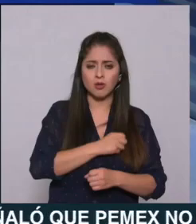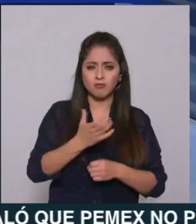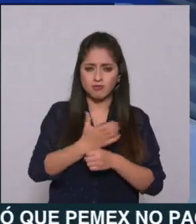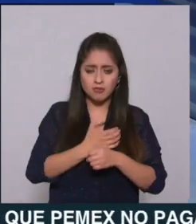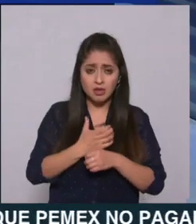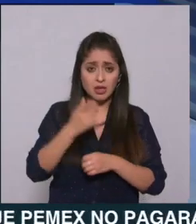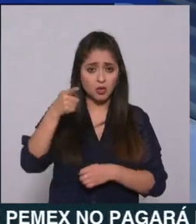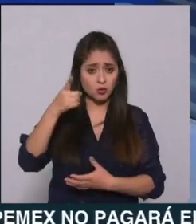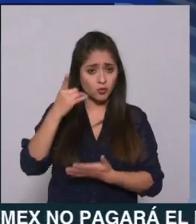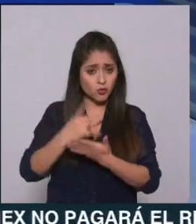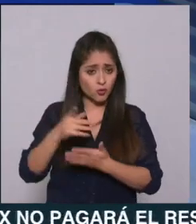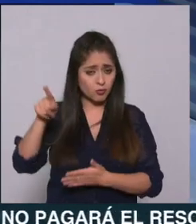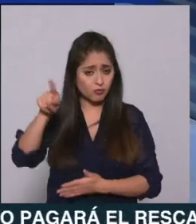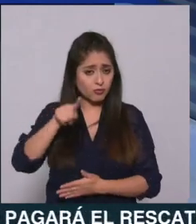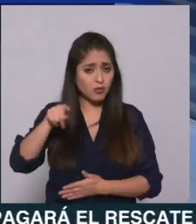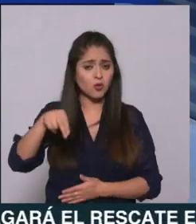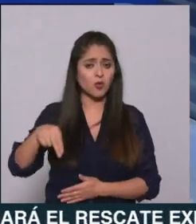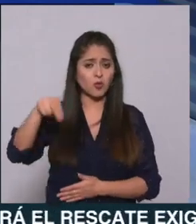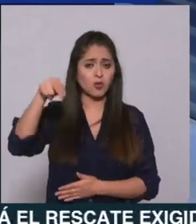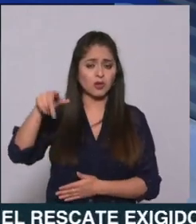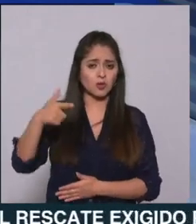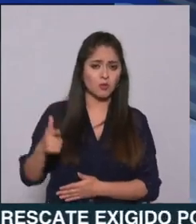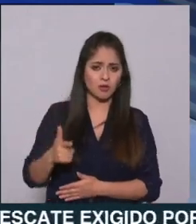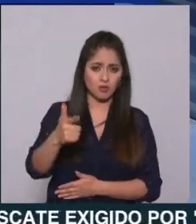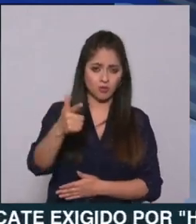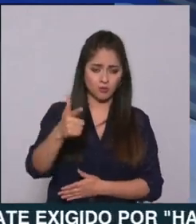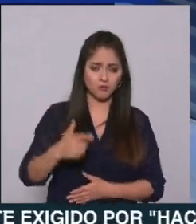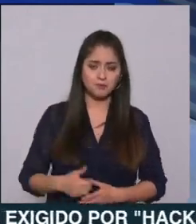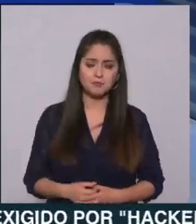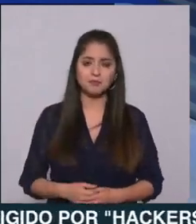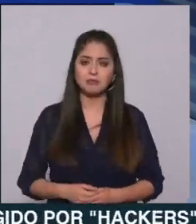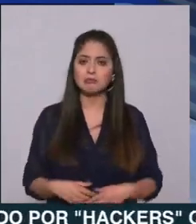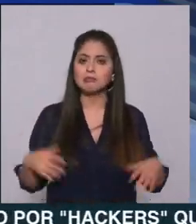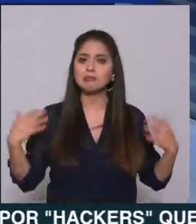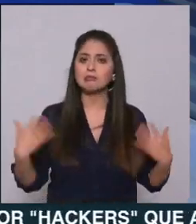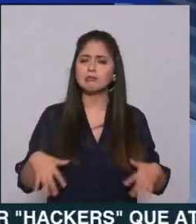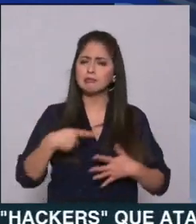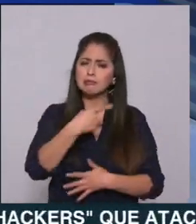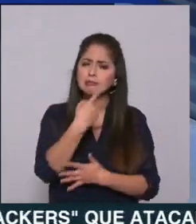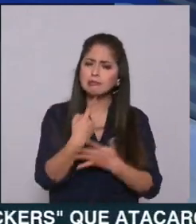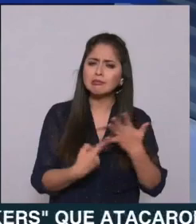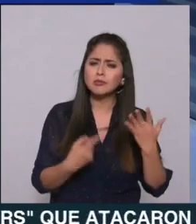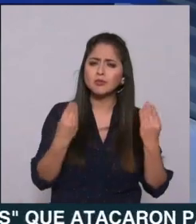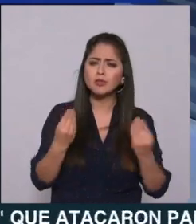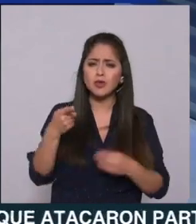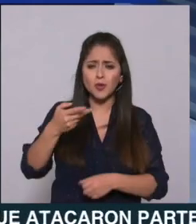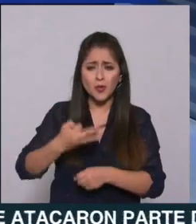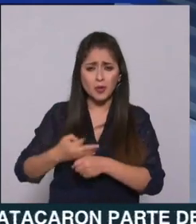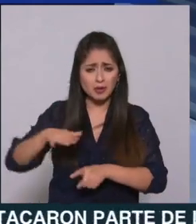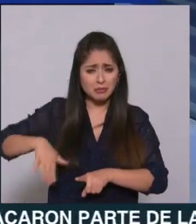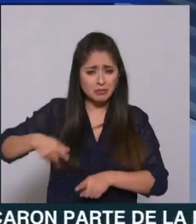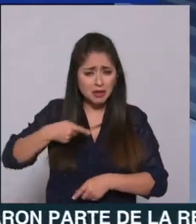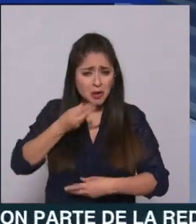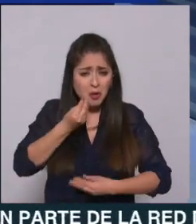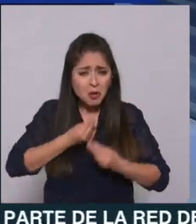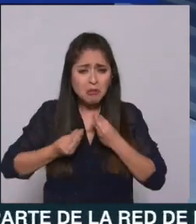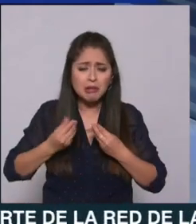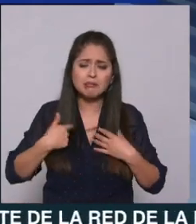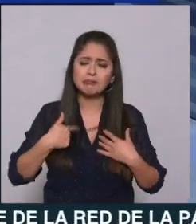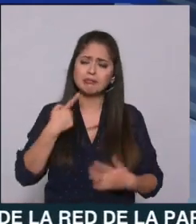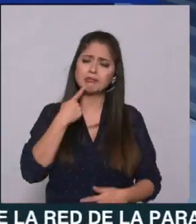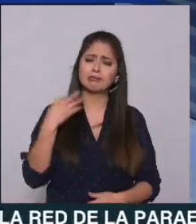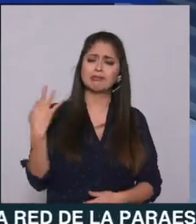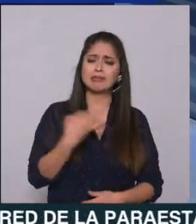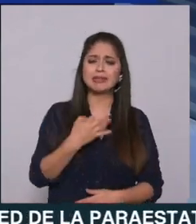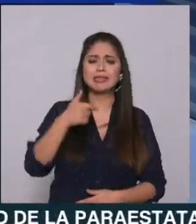Paz y en la región noreste del estado de Guanajuato. Pues vaya, tiene muchísimo que ofrecer a toda la gente. Lo de las gorditas. Las gorditas, ya lo sabes cuál es